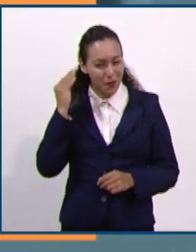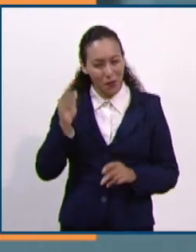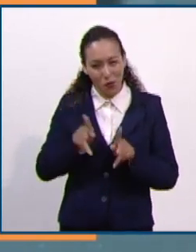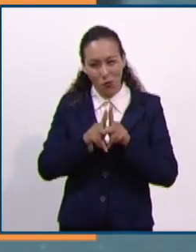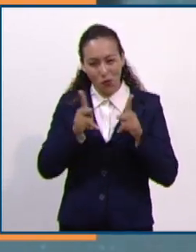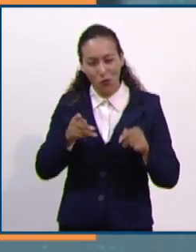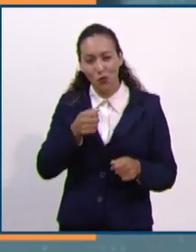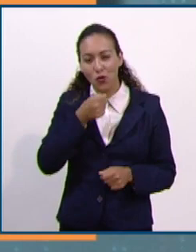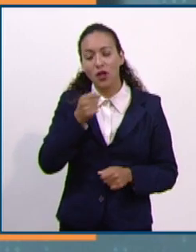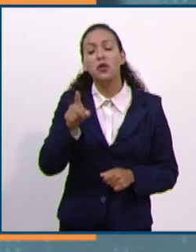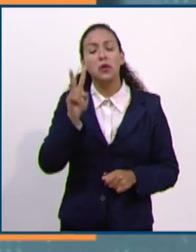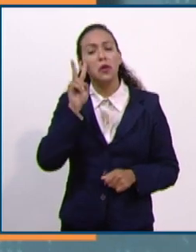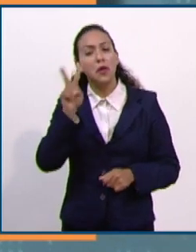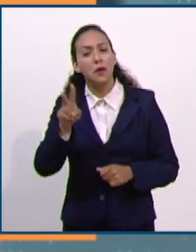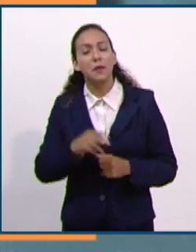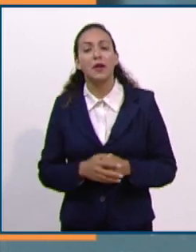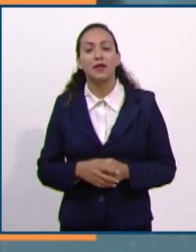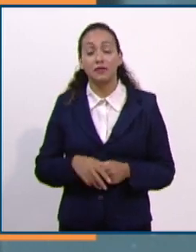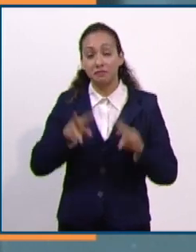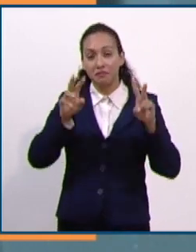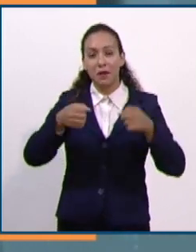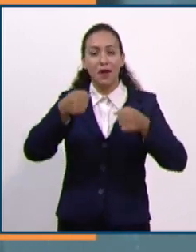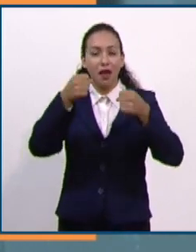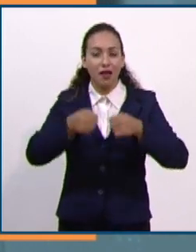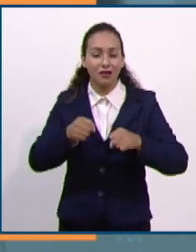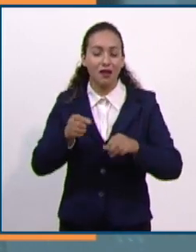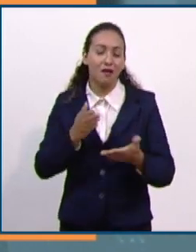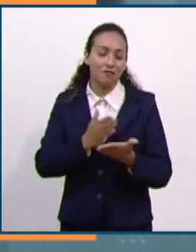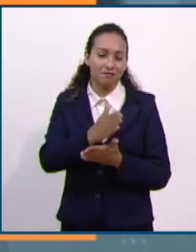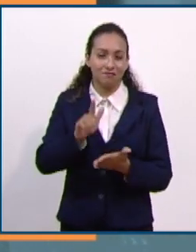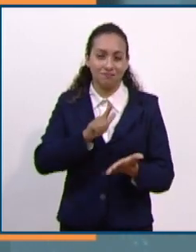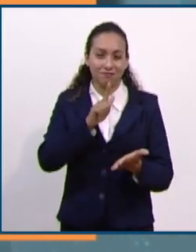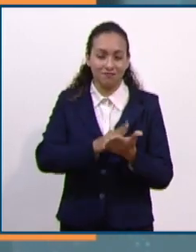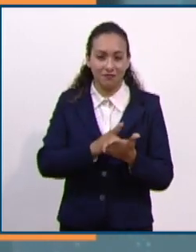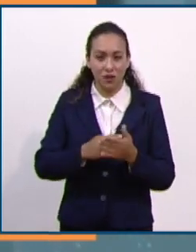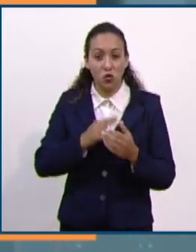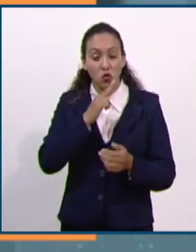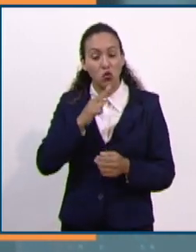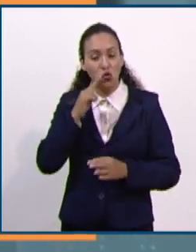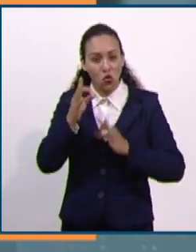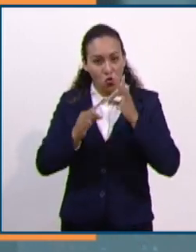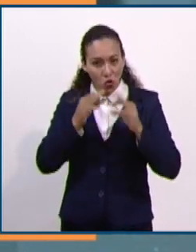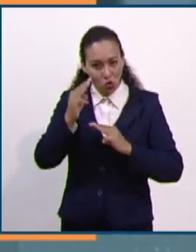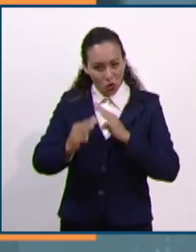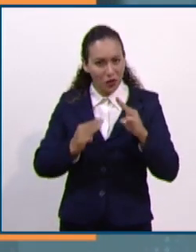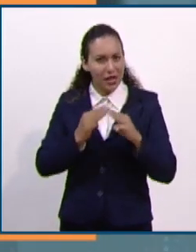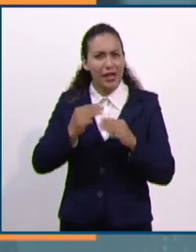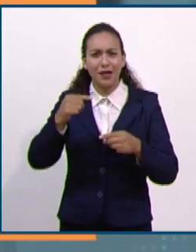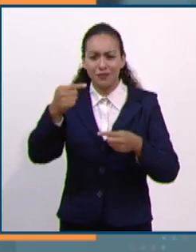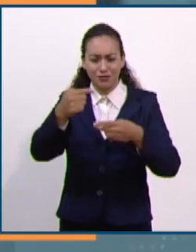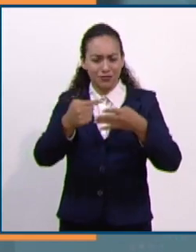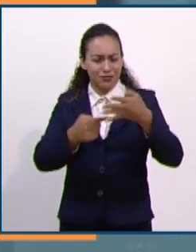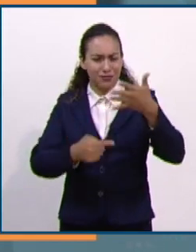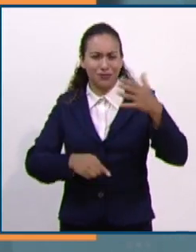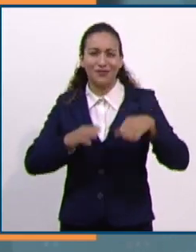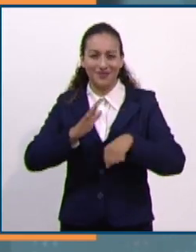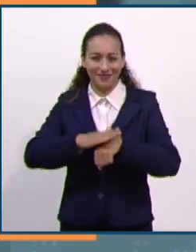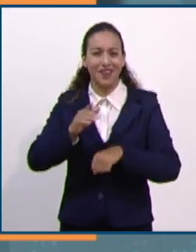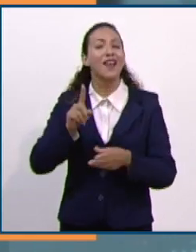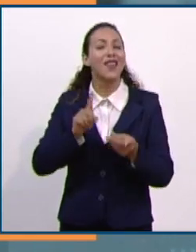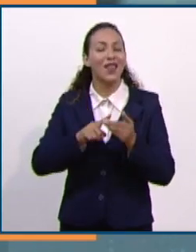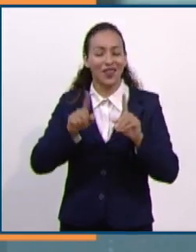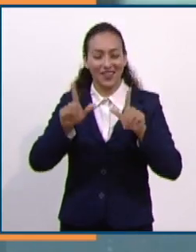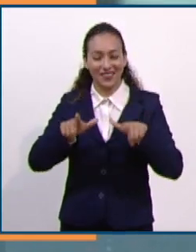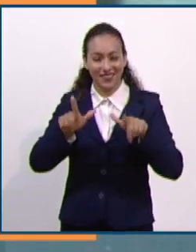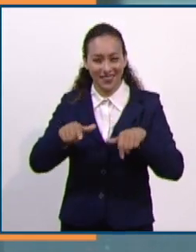Encuentro Nacional para una Agenda de Seguridad y Justicia, noticias sobre justicia en el mundo y mucho más, en el sitio web